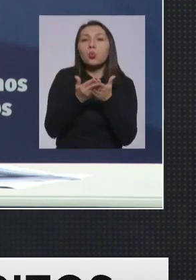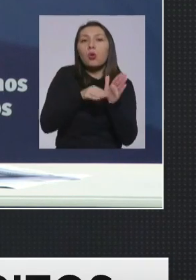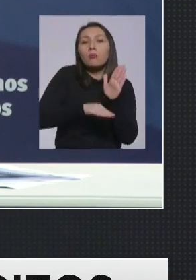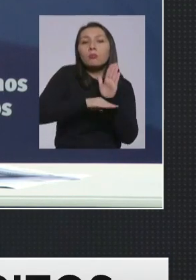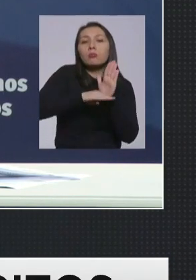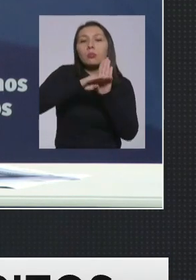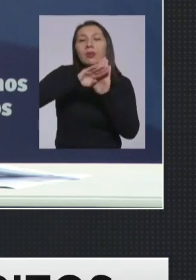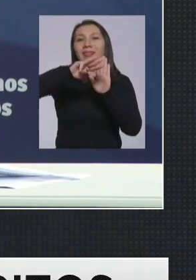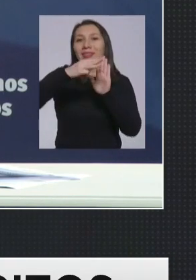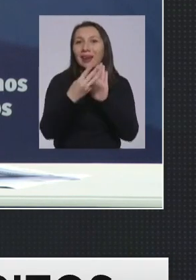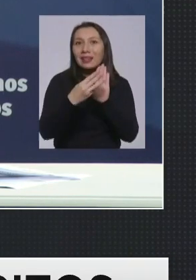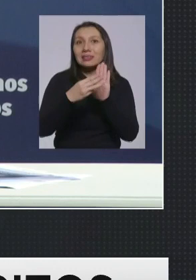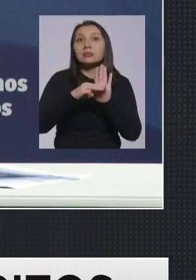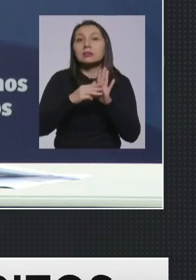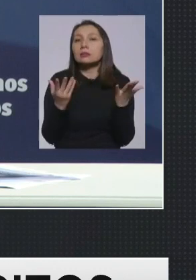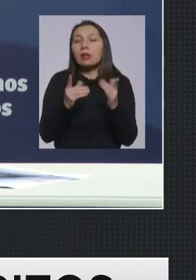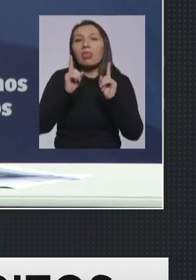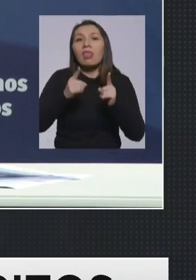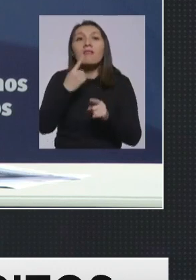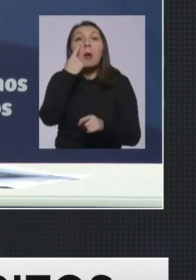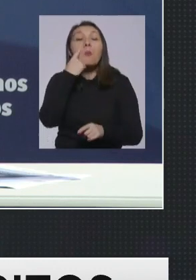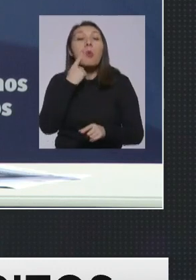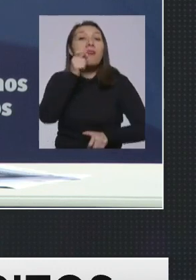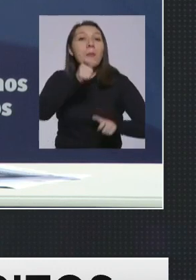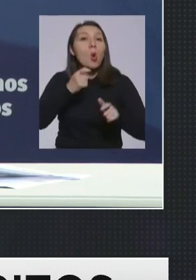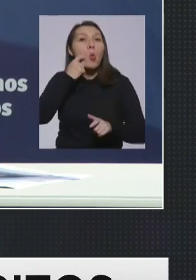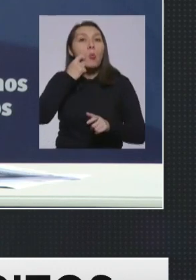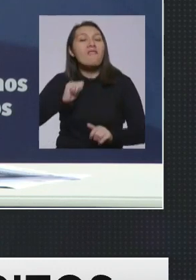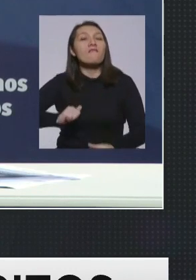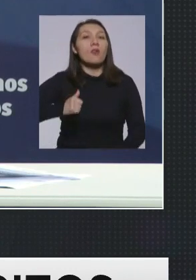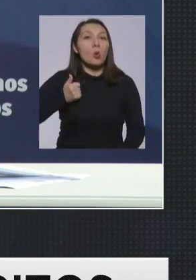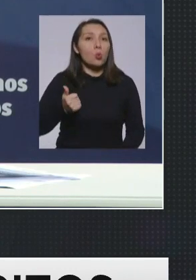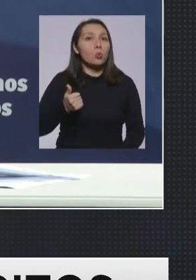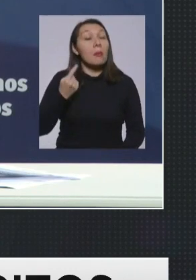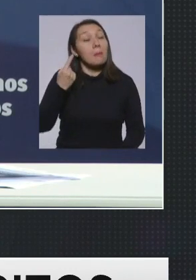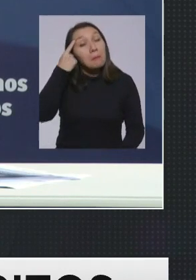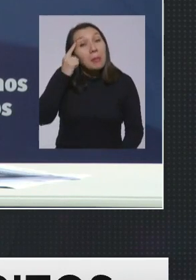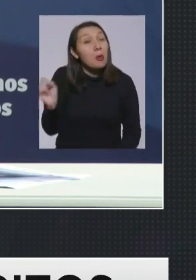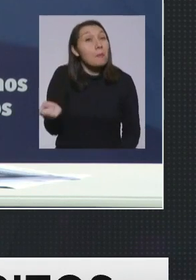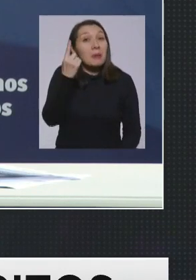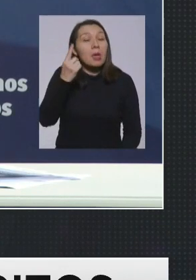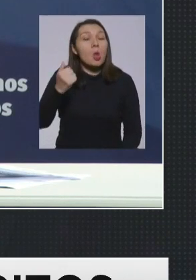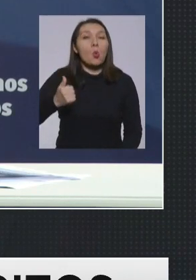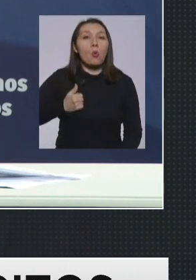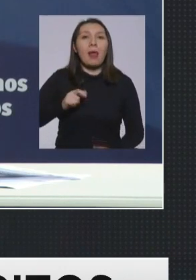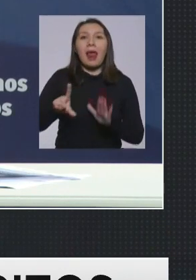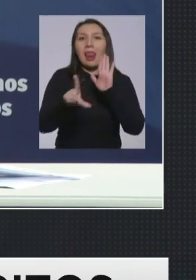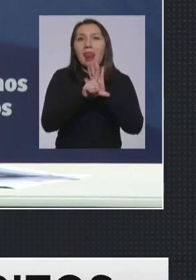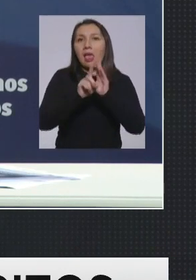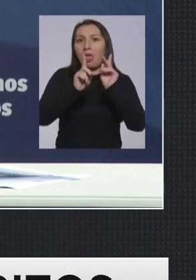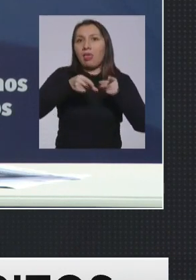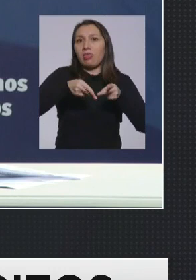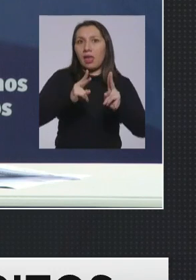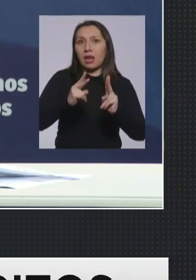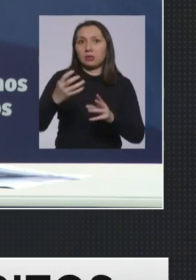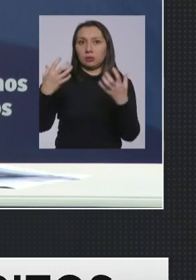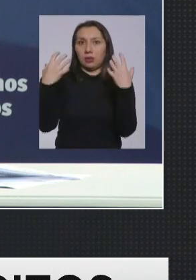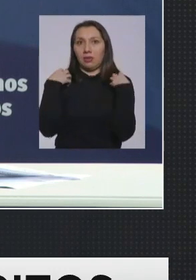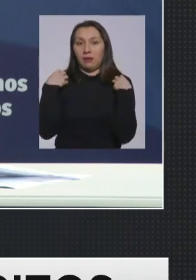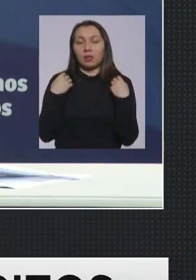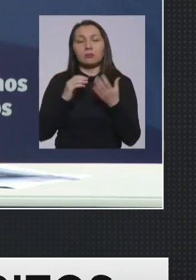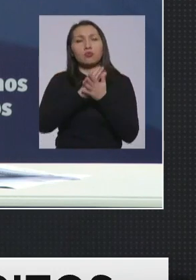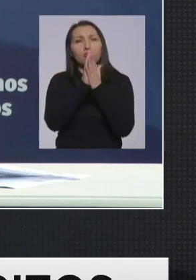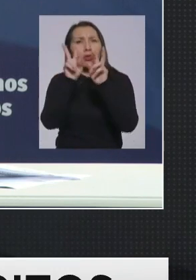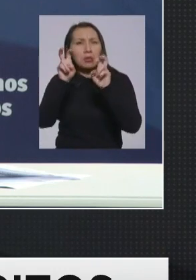debe hacerse en seres humanos voluntarios pero que tienen que cumplir como ya dije ley de derechos y deberes todos los